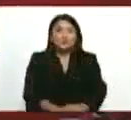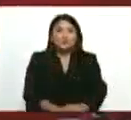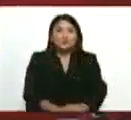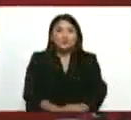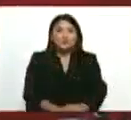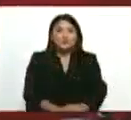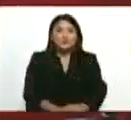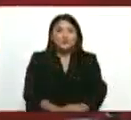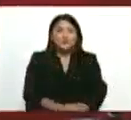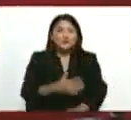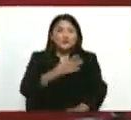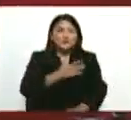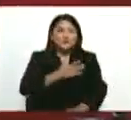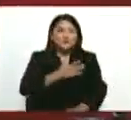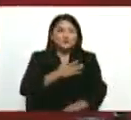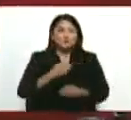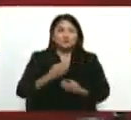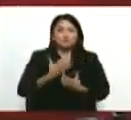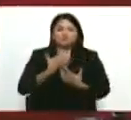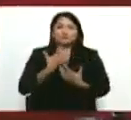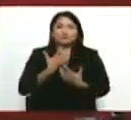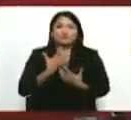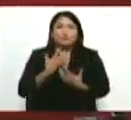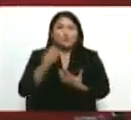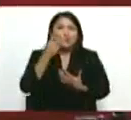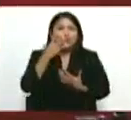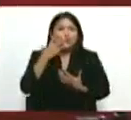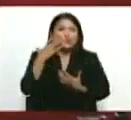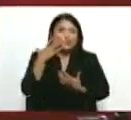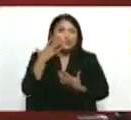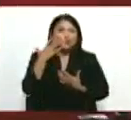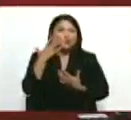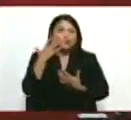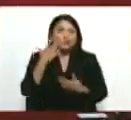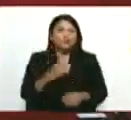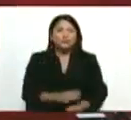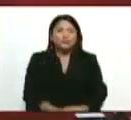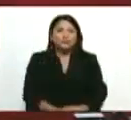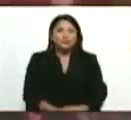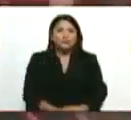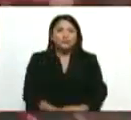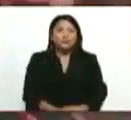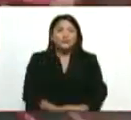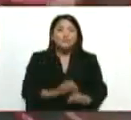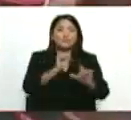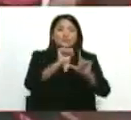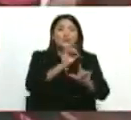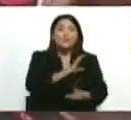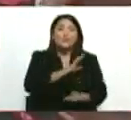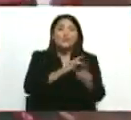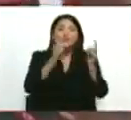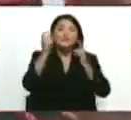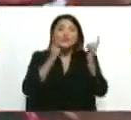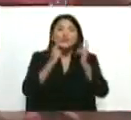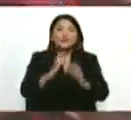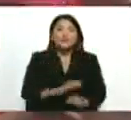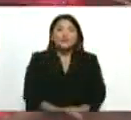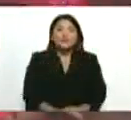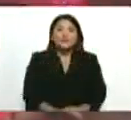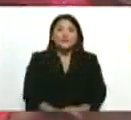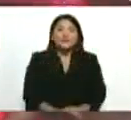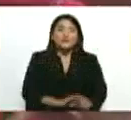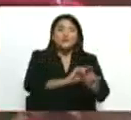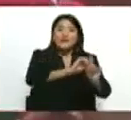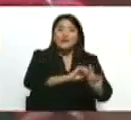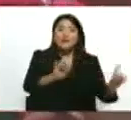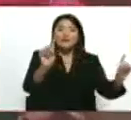Y a mí eso me llena de mucho orgullo, porque es el partido de Hugo Chávez, un partido total y absolutamente distinto,